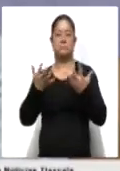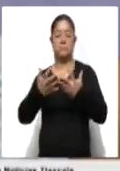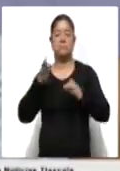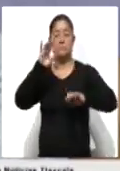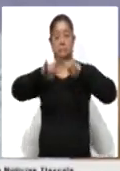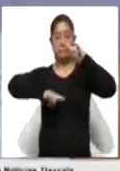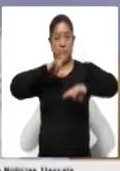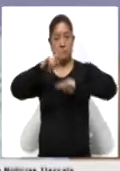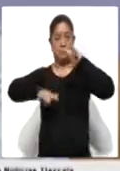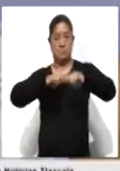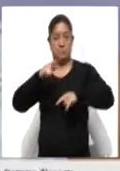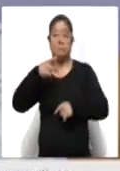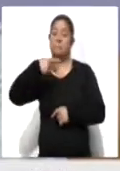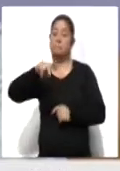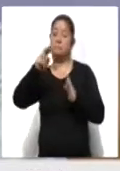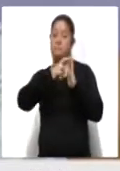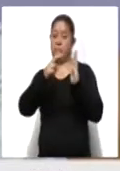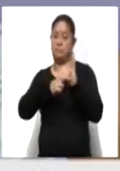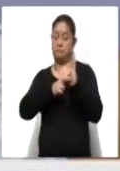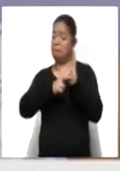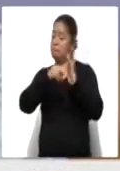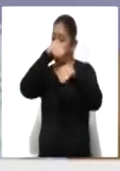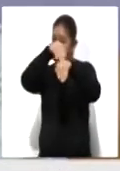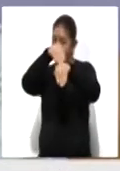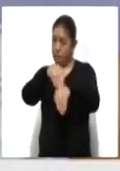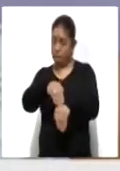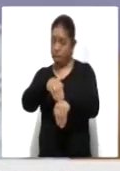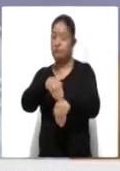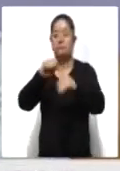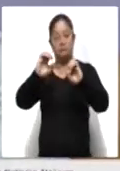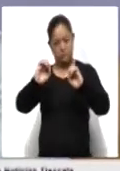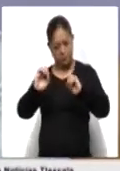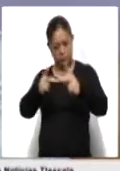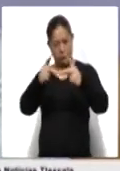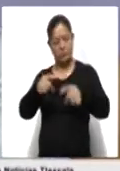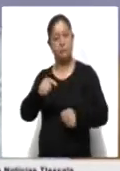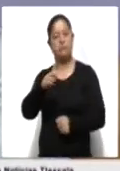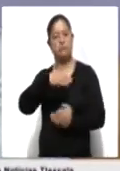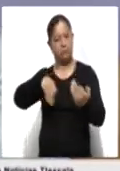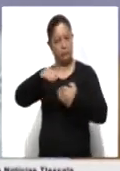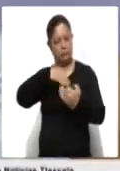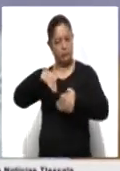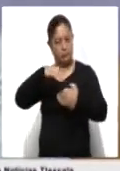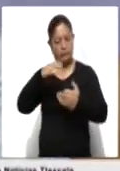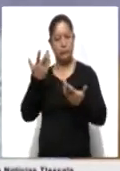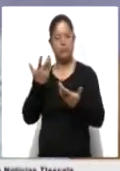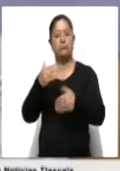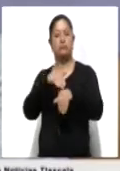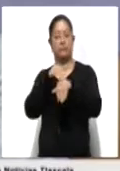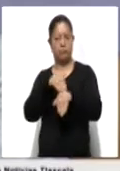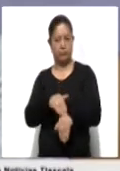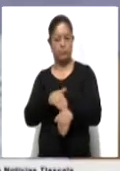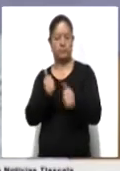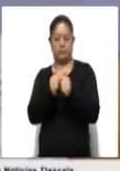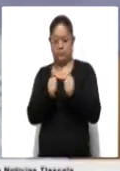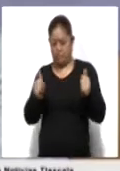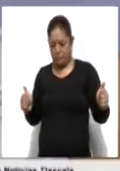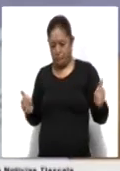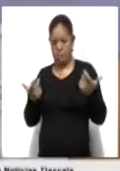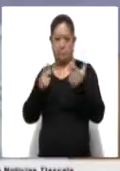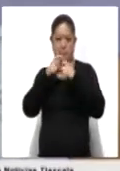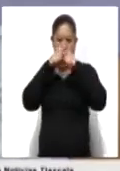que siempre se cumplan las normas sanitarias que nos hace la Secretaría de Salud, la sana distancia, el